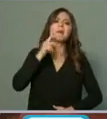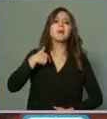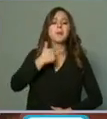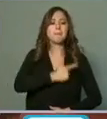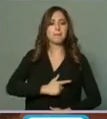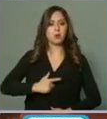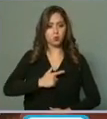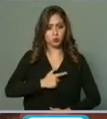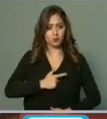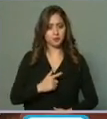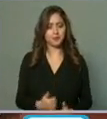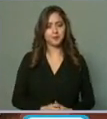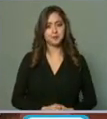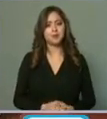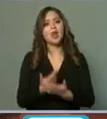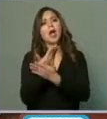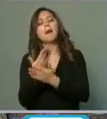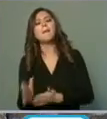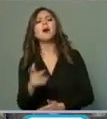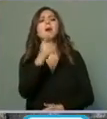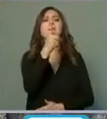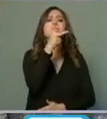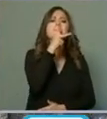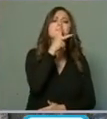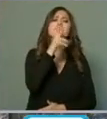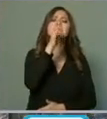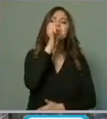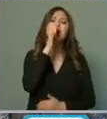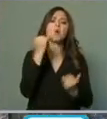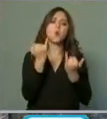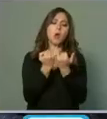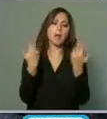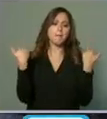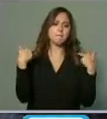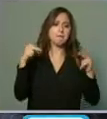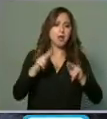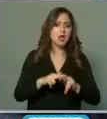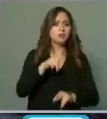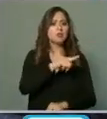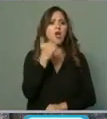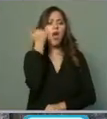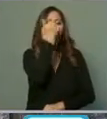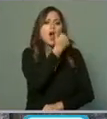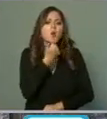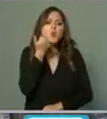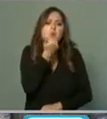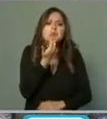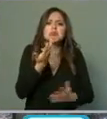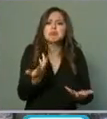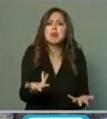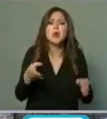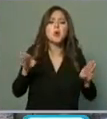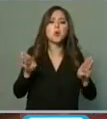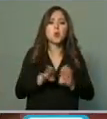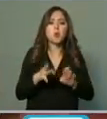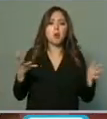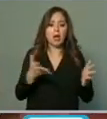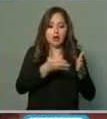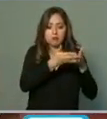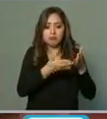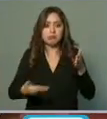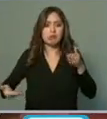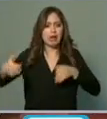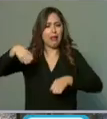qué le dirías a padres, a maestros y por supuesto también alumnos acerca de cómo lidiar en estas